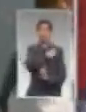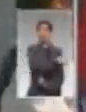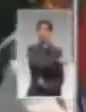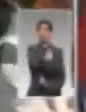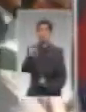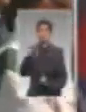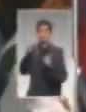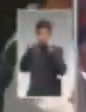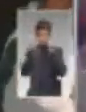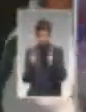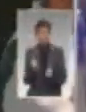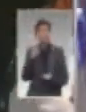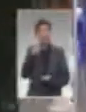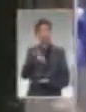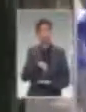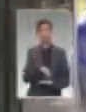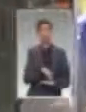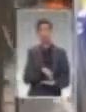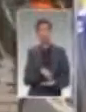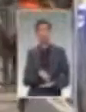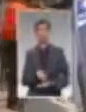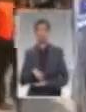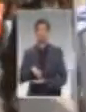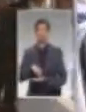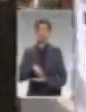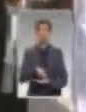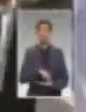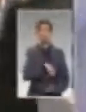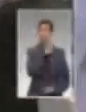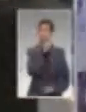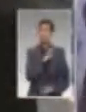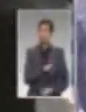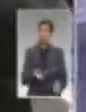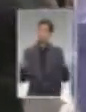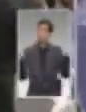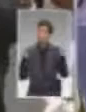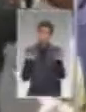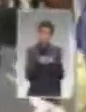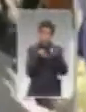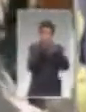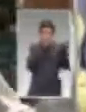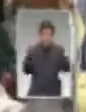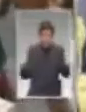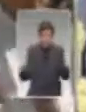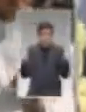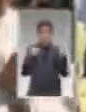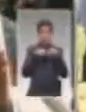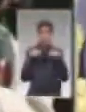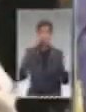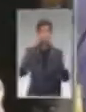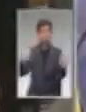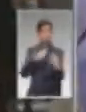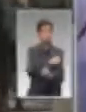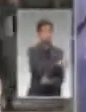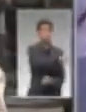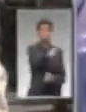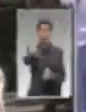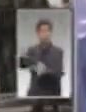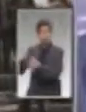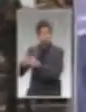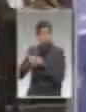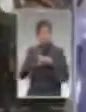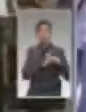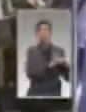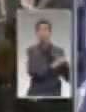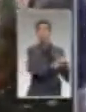su entrada? ¿Estaba lista? Tenía mi entrada. Yo quería verlo acá, pero lamentablemente no pude. Había ido a la Alameda, también pasó